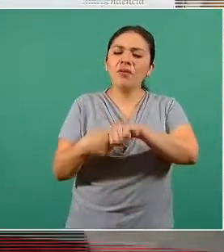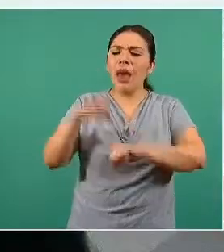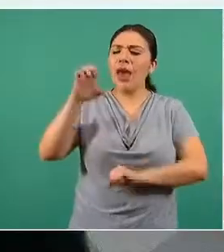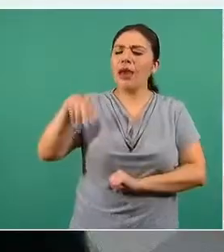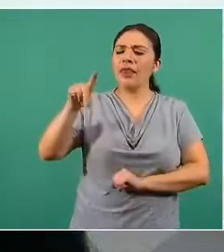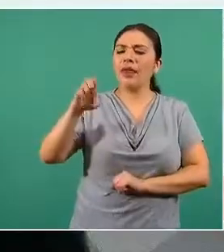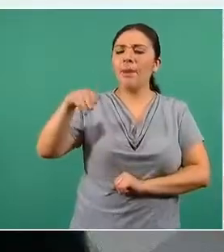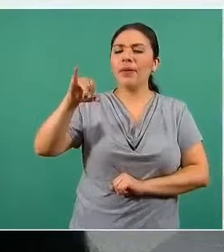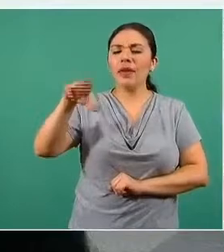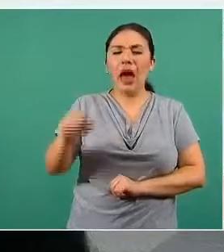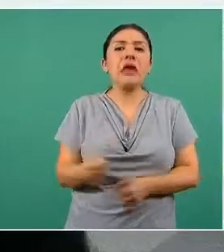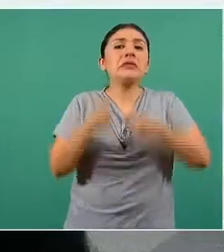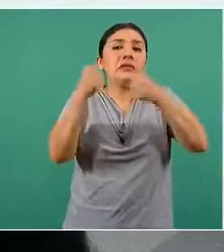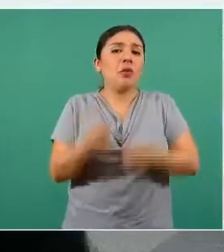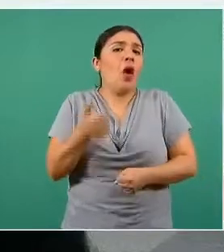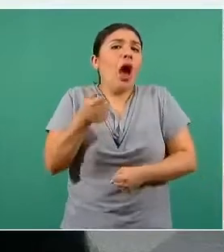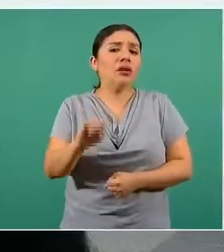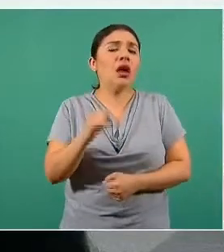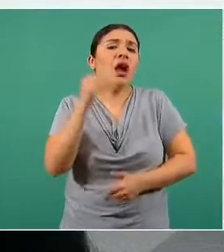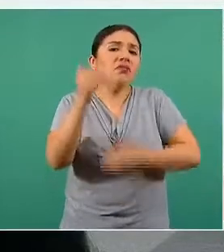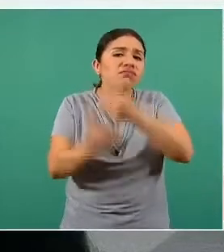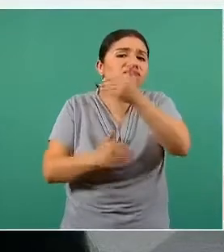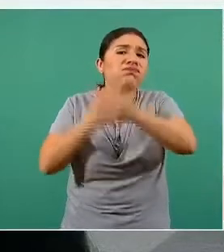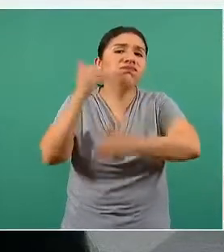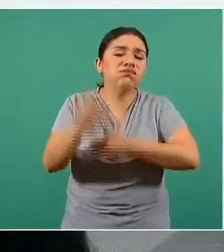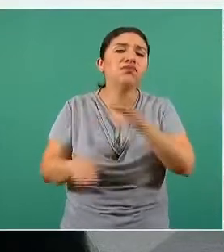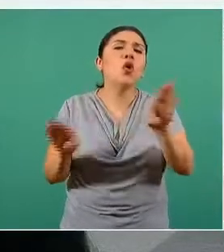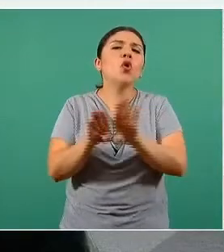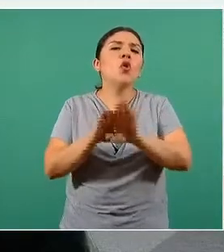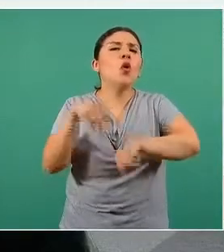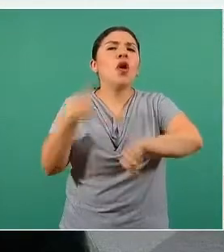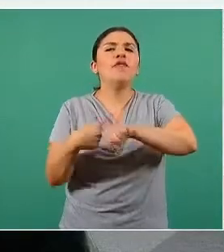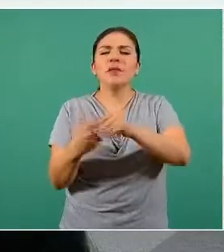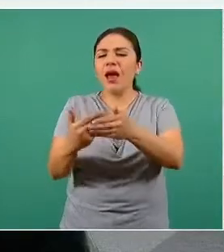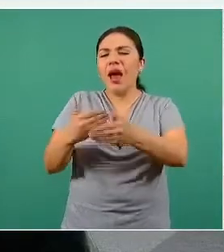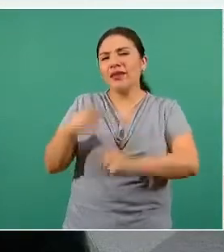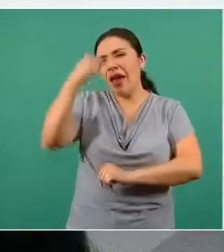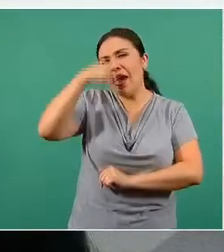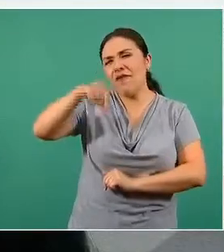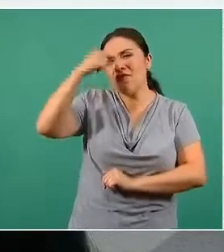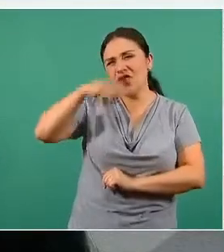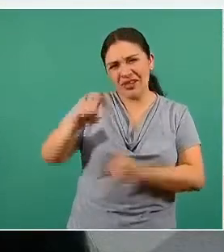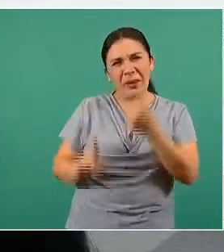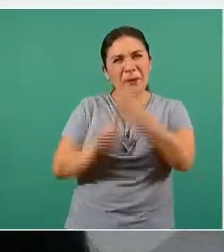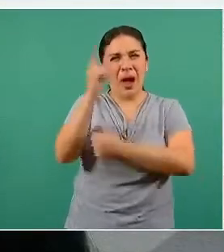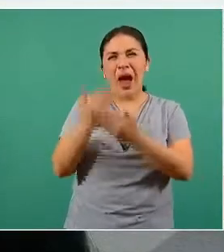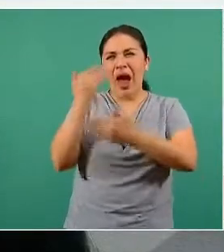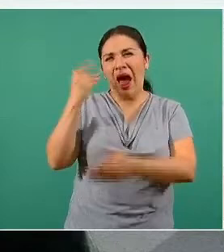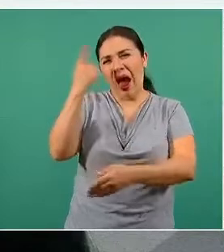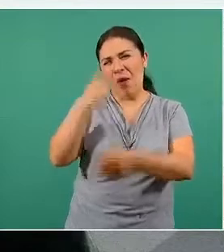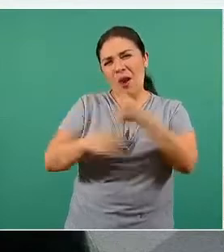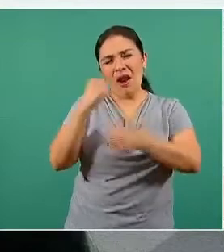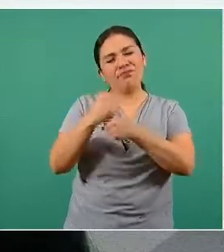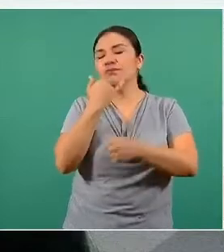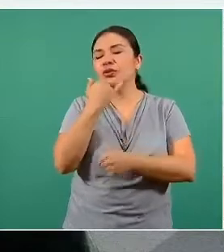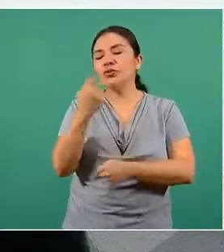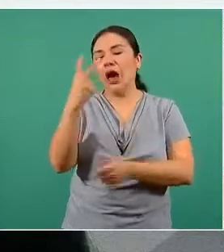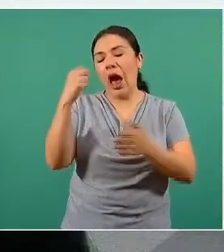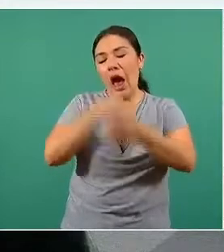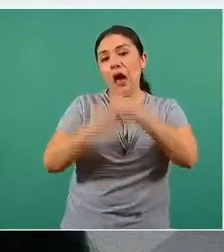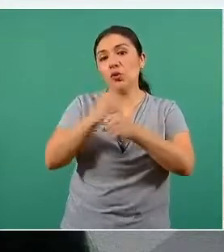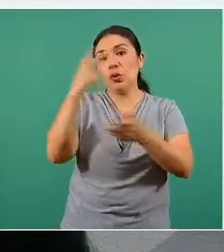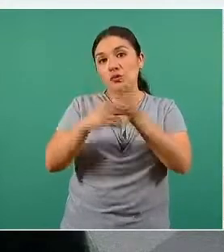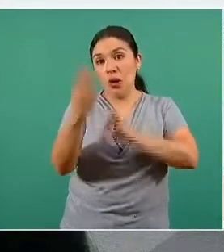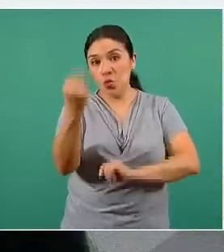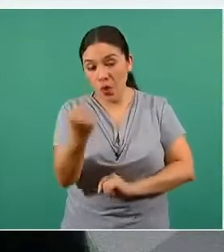endémico-epidémica, muy seguramente que tomará ese curso al igual que lo tomó la influenza pandémica 2009 hace algunos